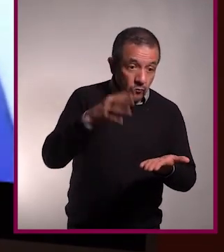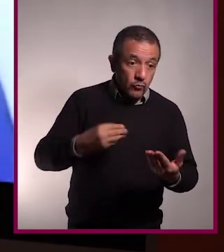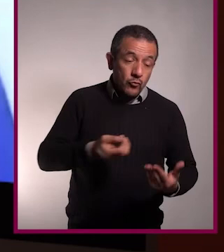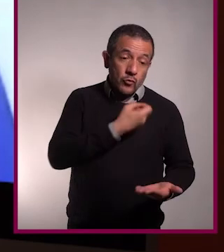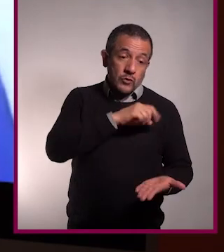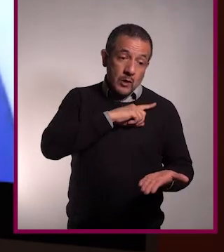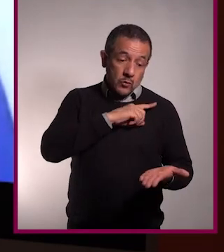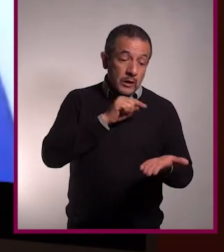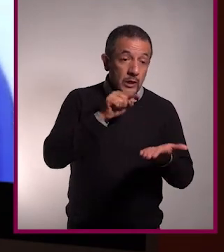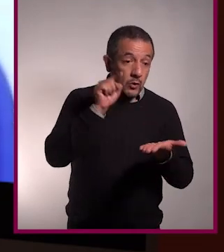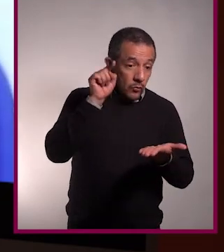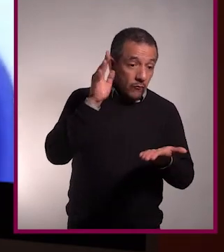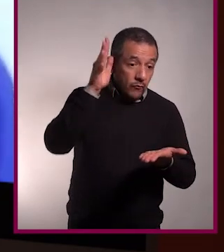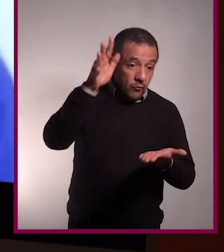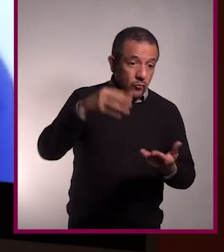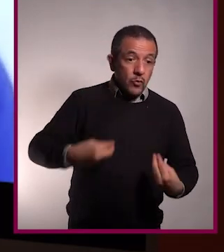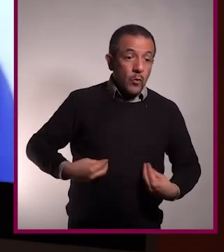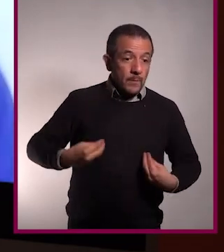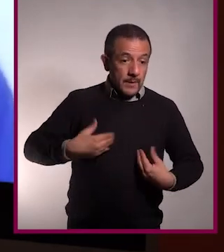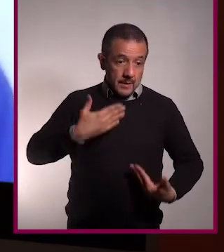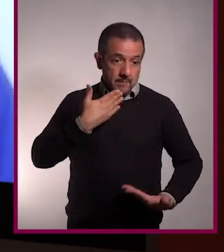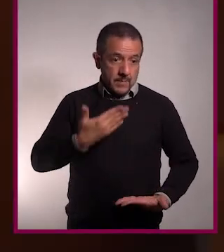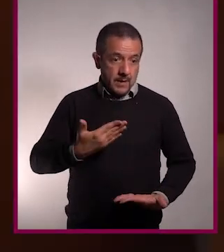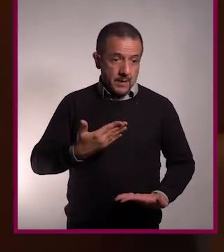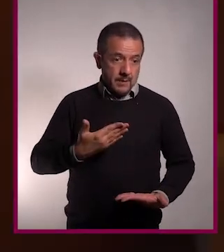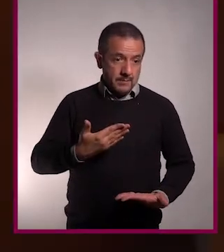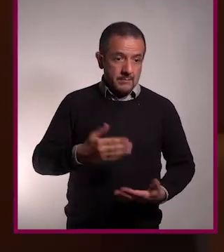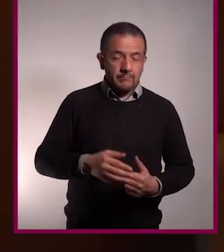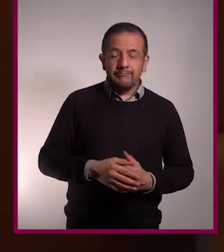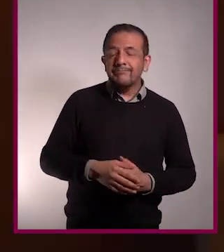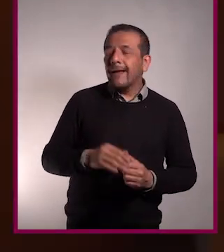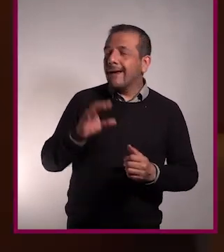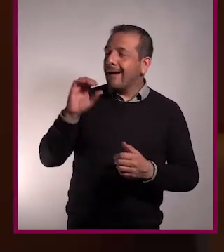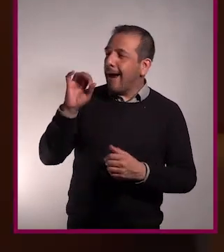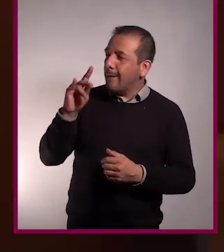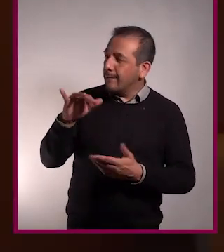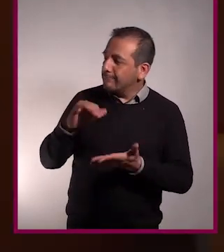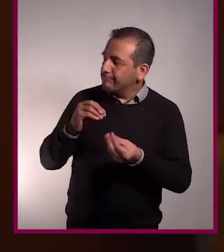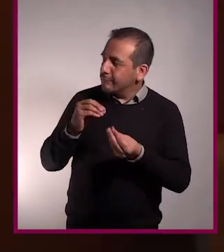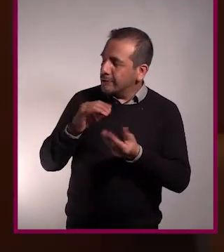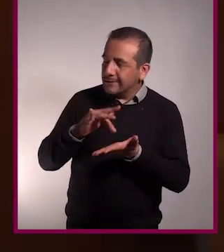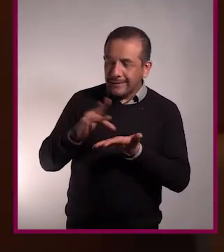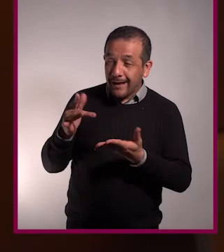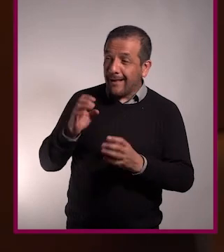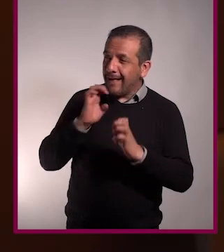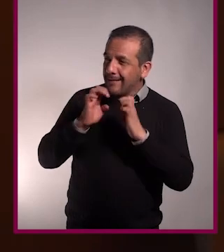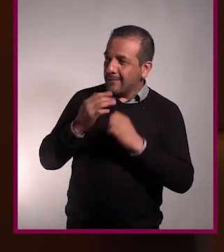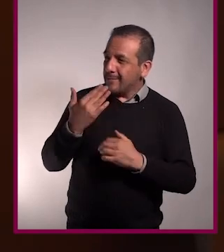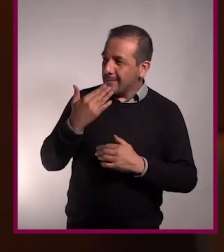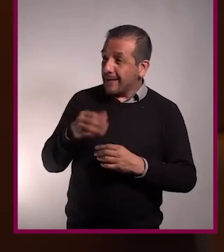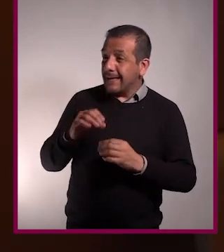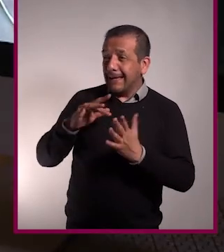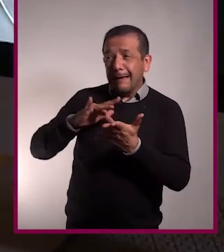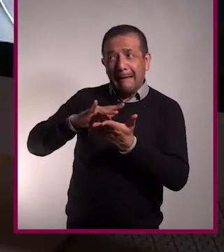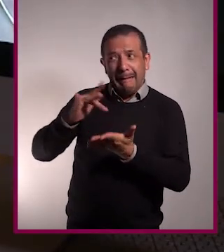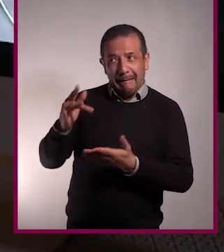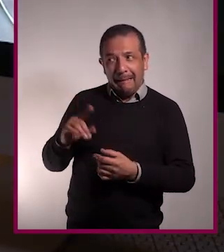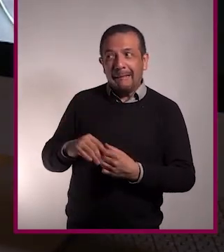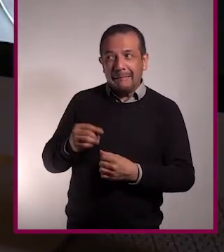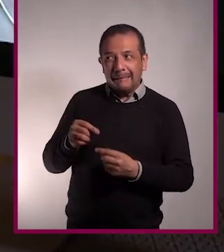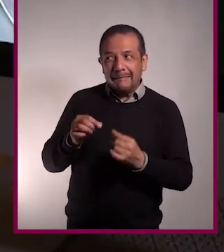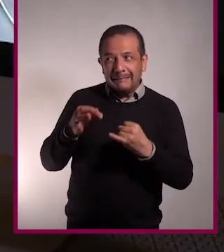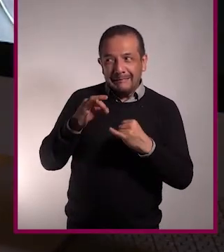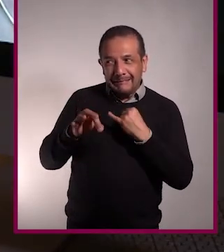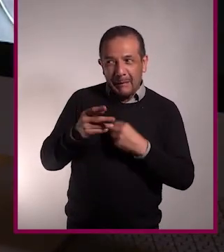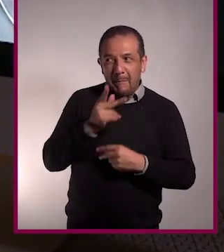su salud y la calidad de vida que tengan. Carmen, muchísimas gracias por tu tiempo, gracias por esta entrevista y gracias por